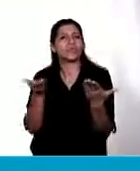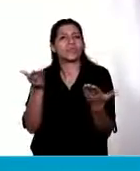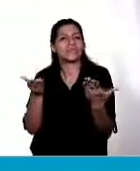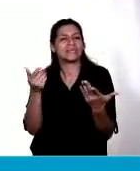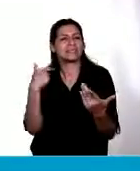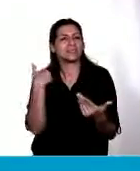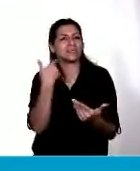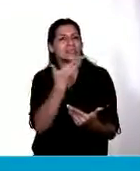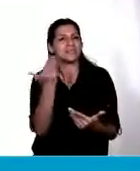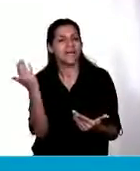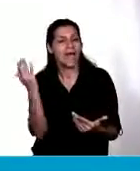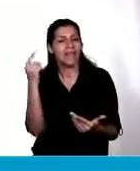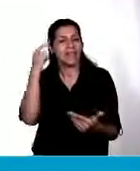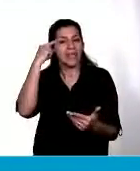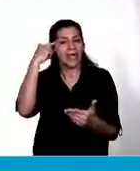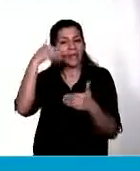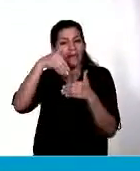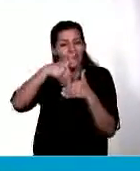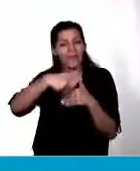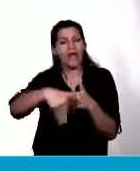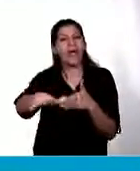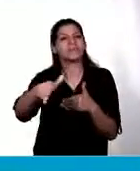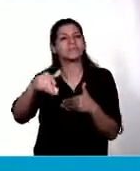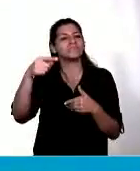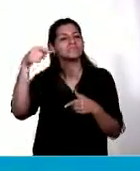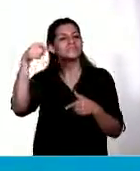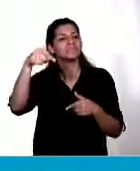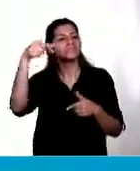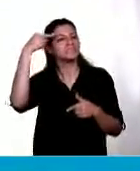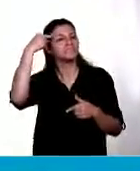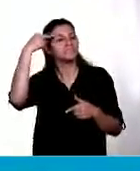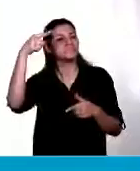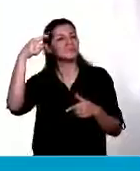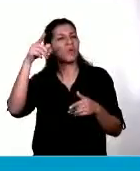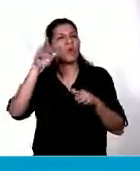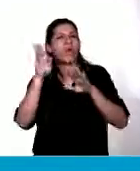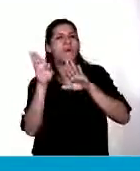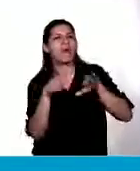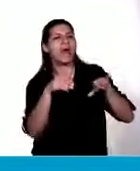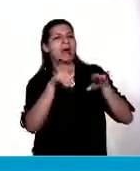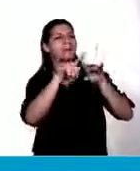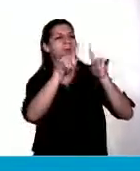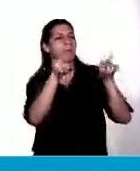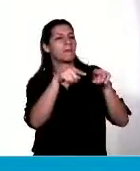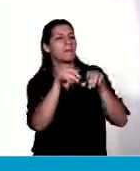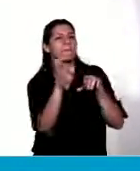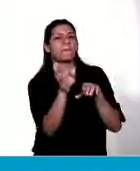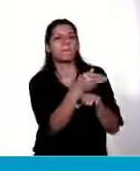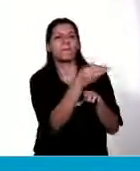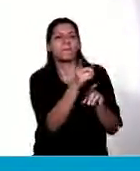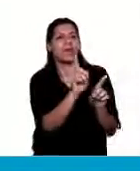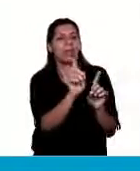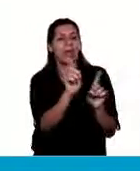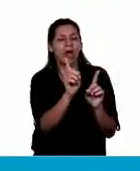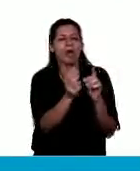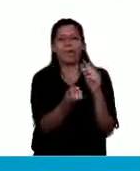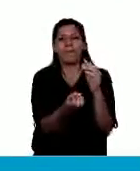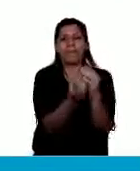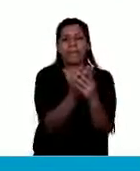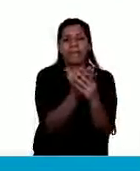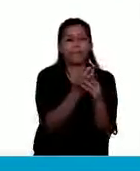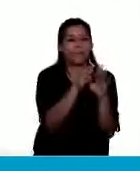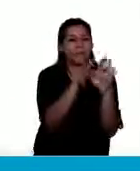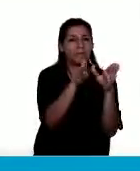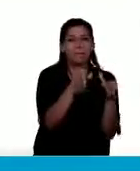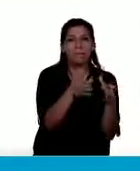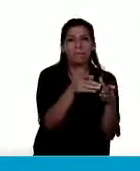ahí pensar la salud, no como un cuadradito aparte, como un ministerio pensado